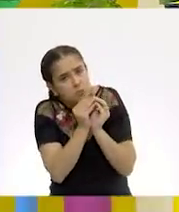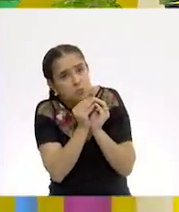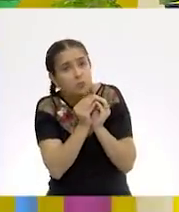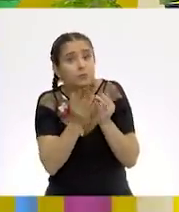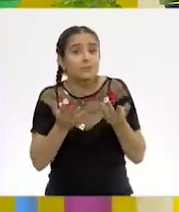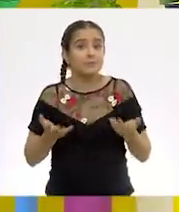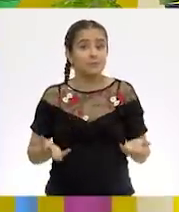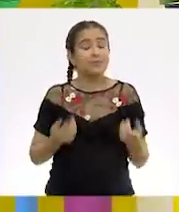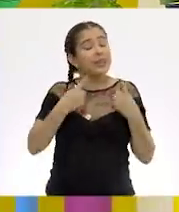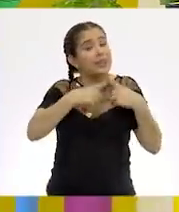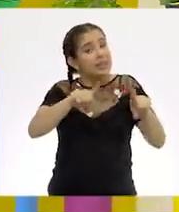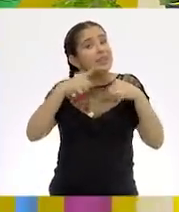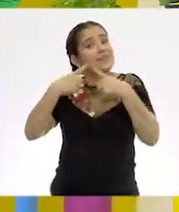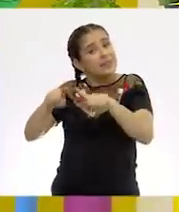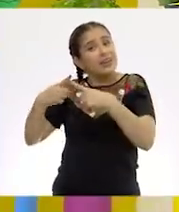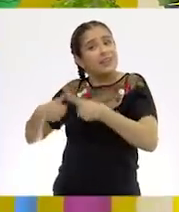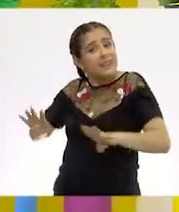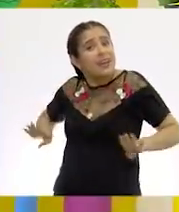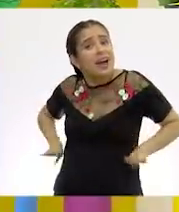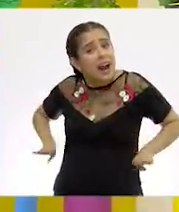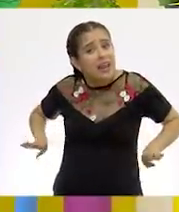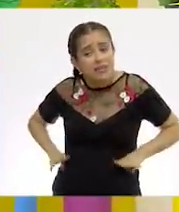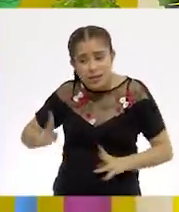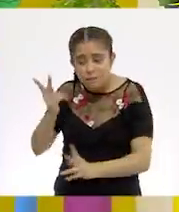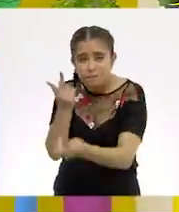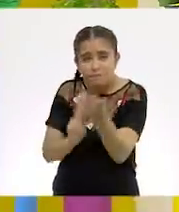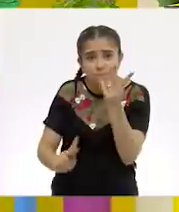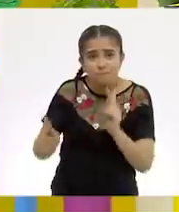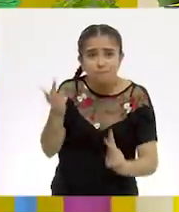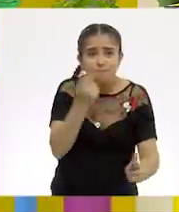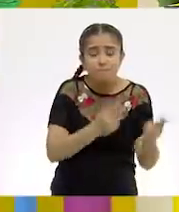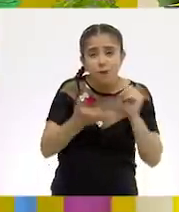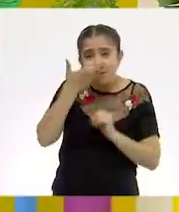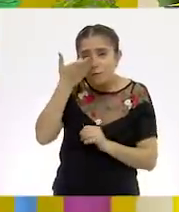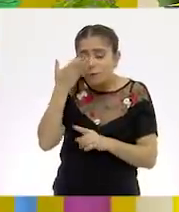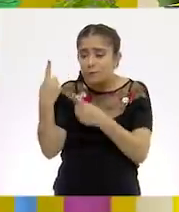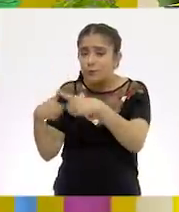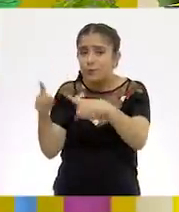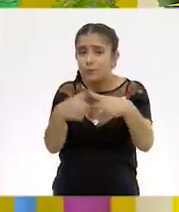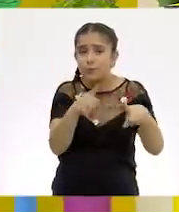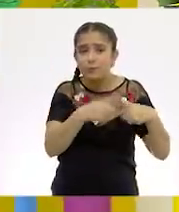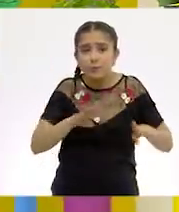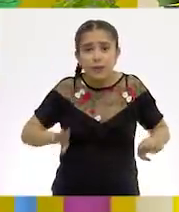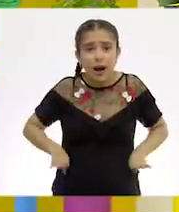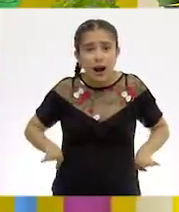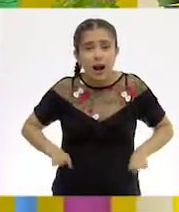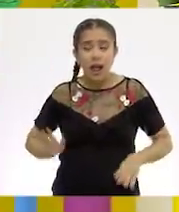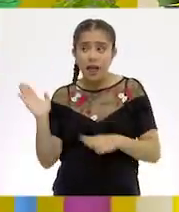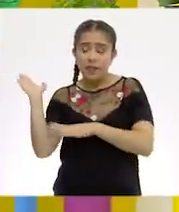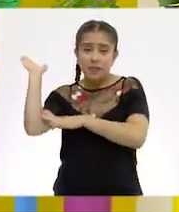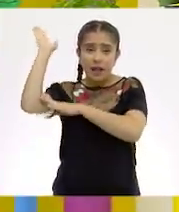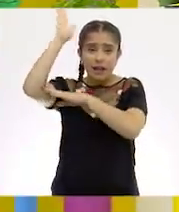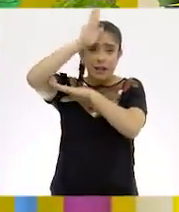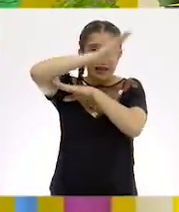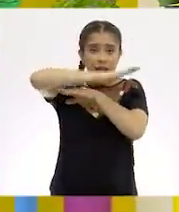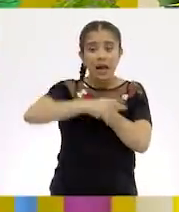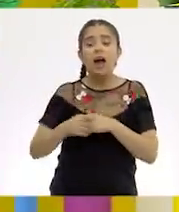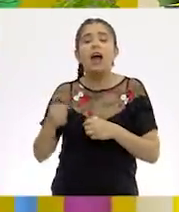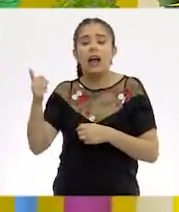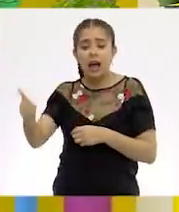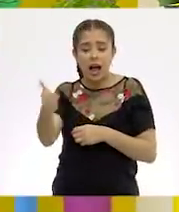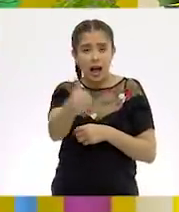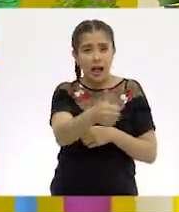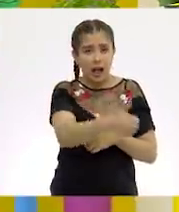Las plantas tienen diferentes características y a lo largo del día tienen comportamientos